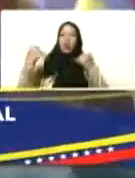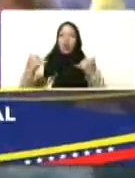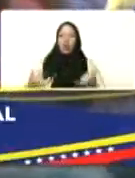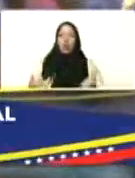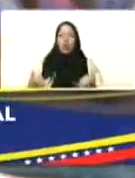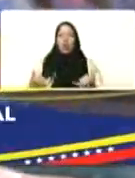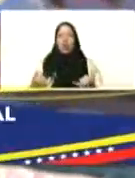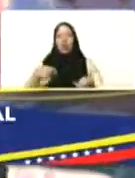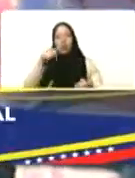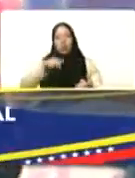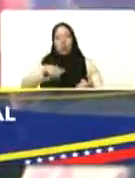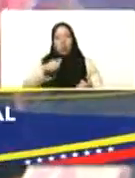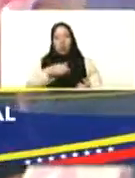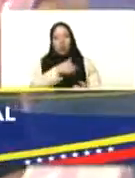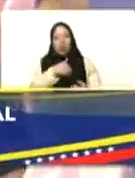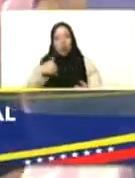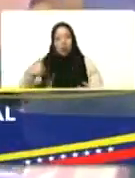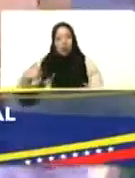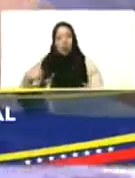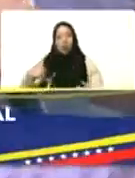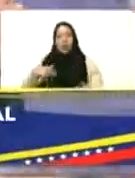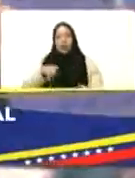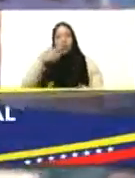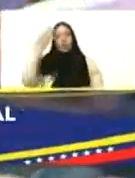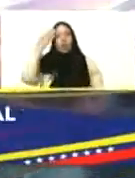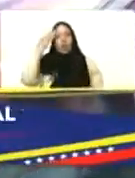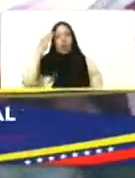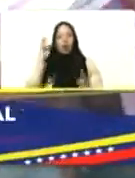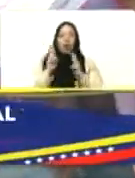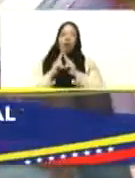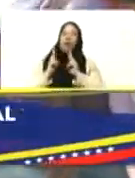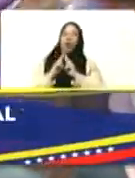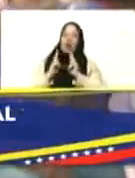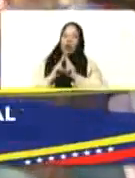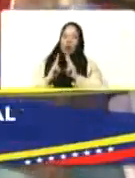aquí quiero que usted conozca